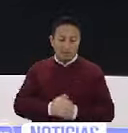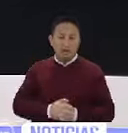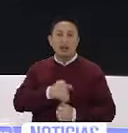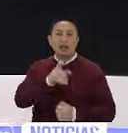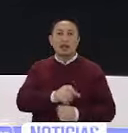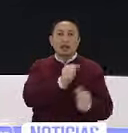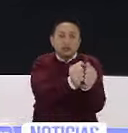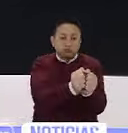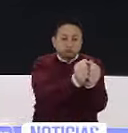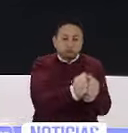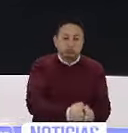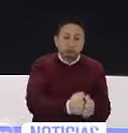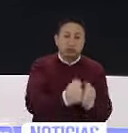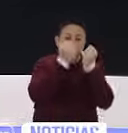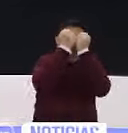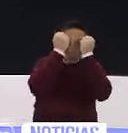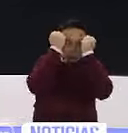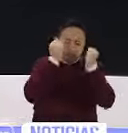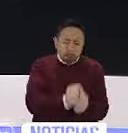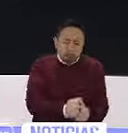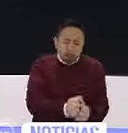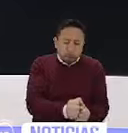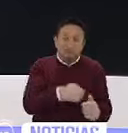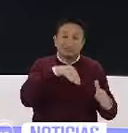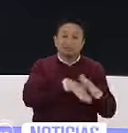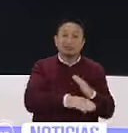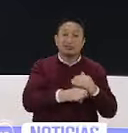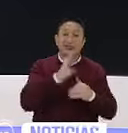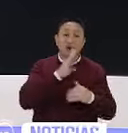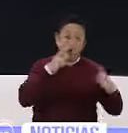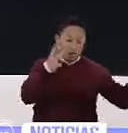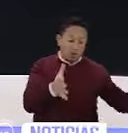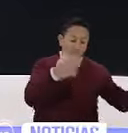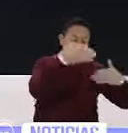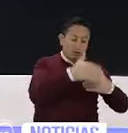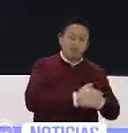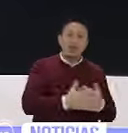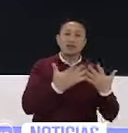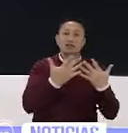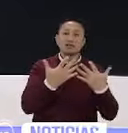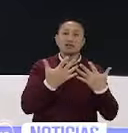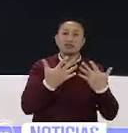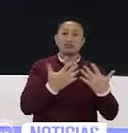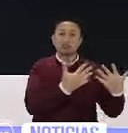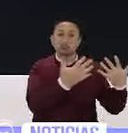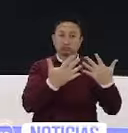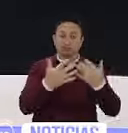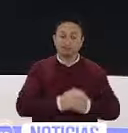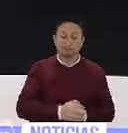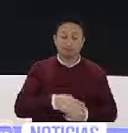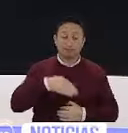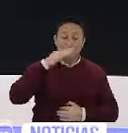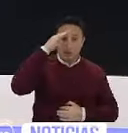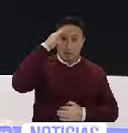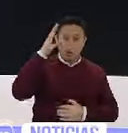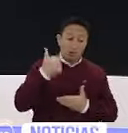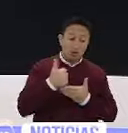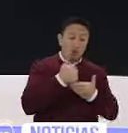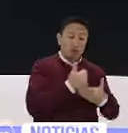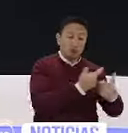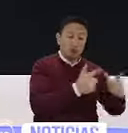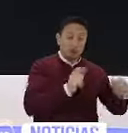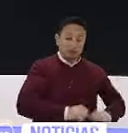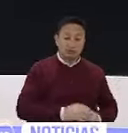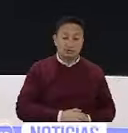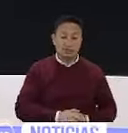permaneció maniatada y vendada dentro de una cisterna por más de 10 horas. La Policía Nacional logró rescatarlo y lo